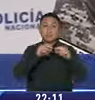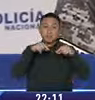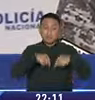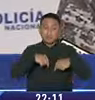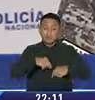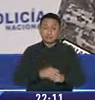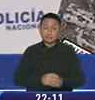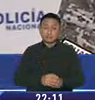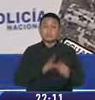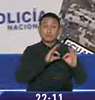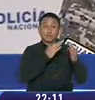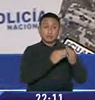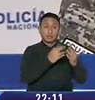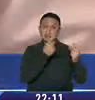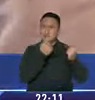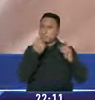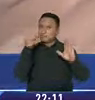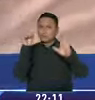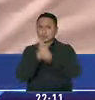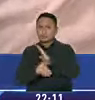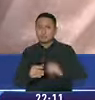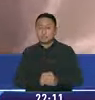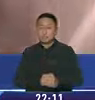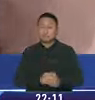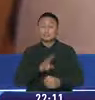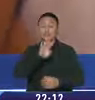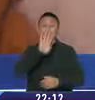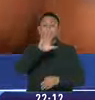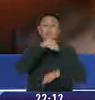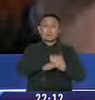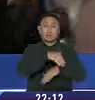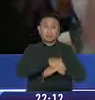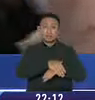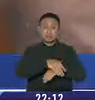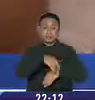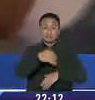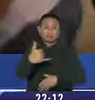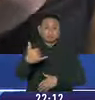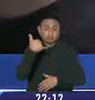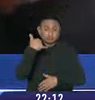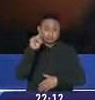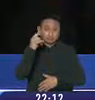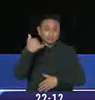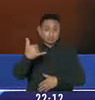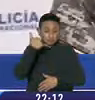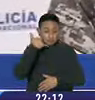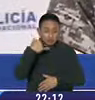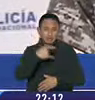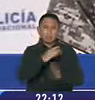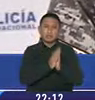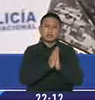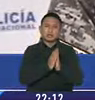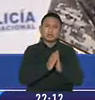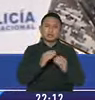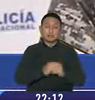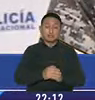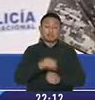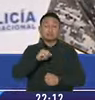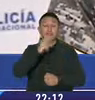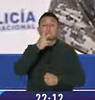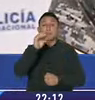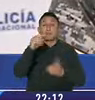denuncia presentada por los familiares. A las 16 horas, los familiares reciben las primeras llamadas extorsivas, solicitando un monto